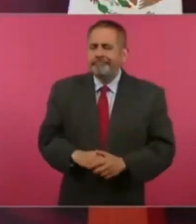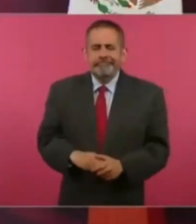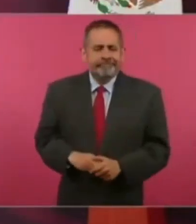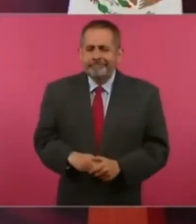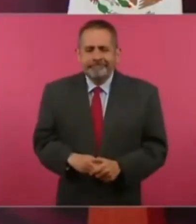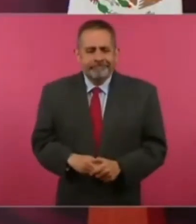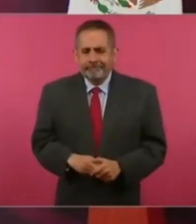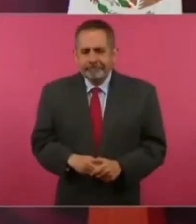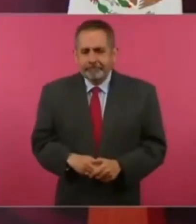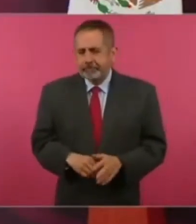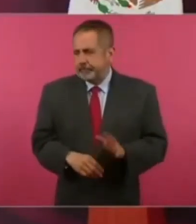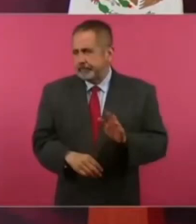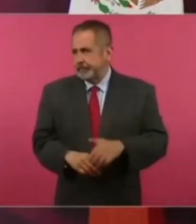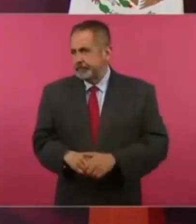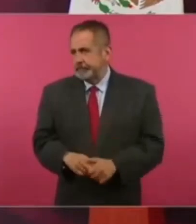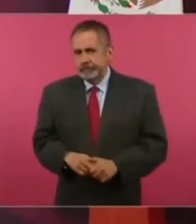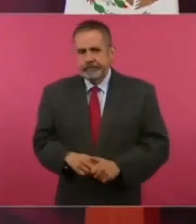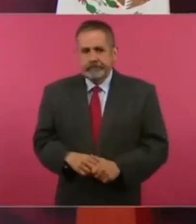era